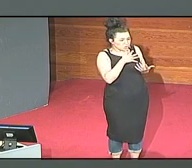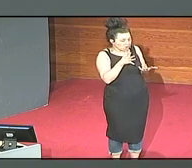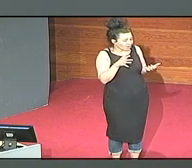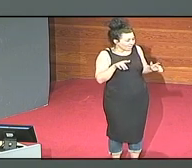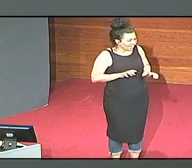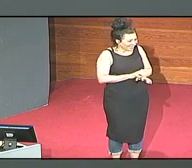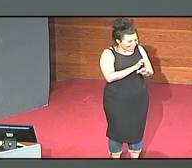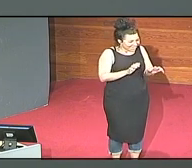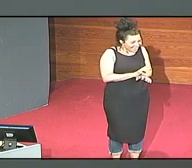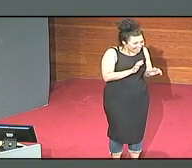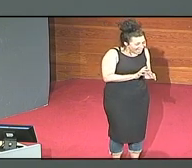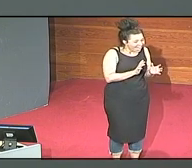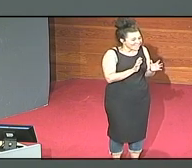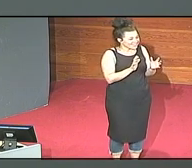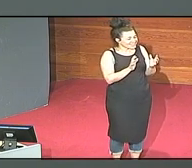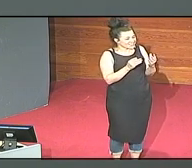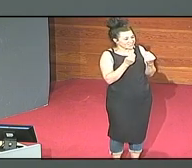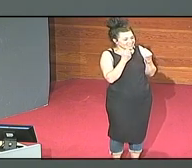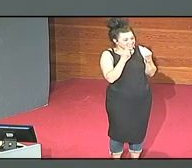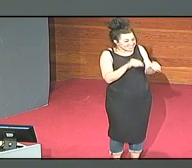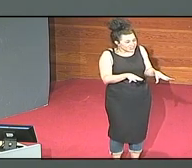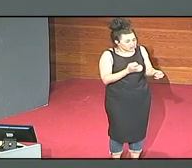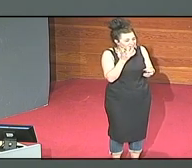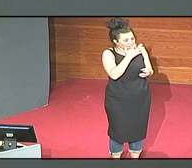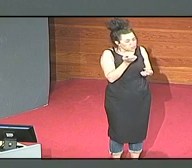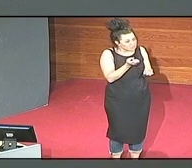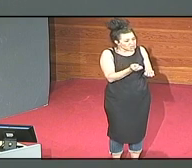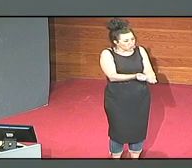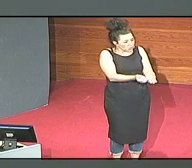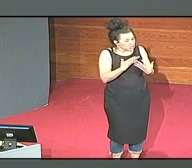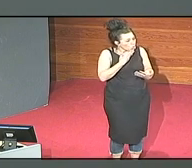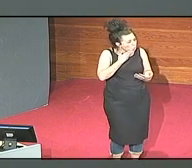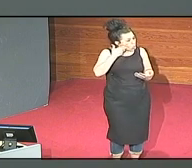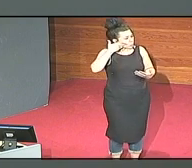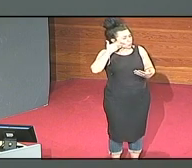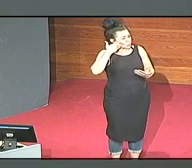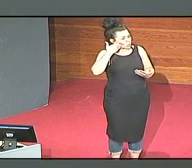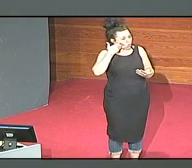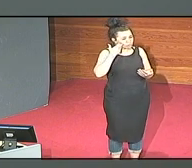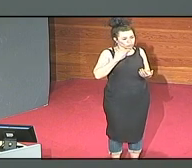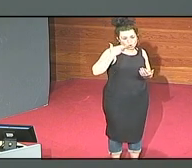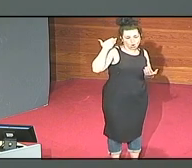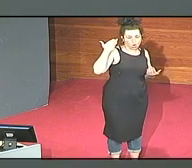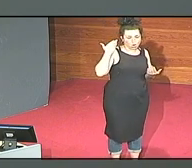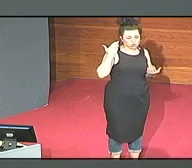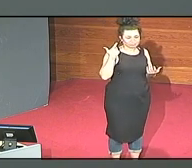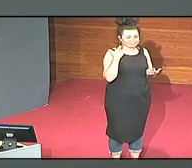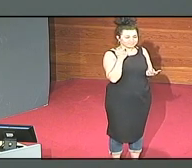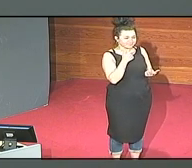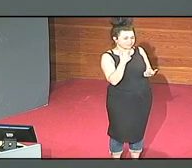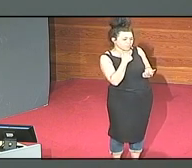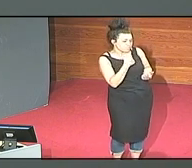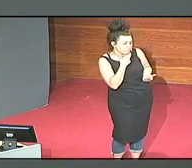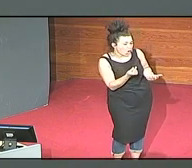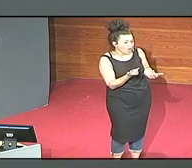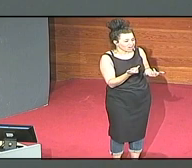con una historia que lo que traslada es honor orgullo buen humor y